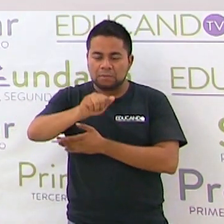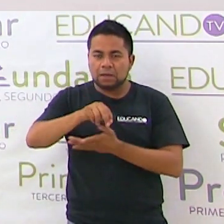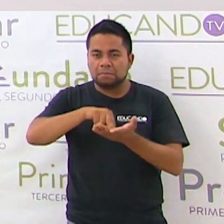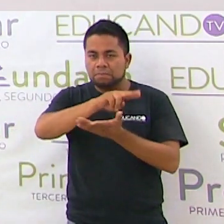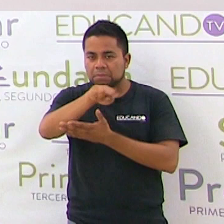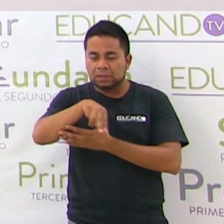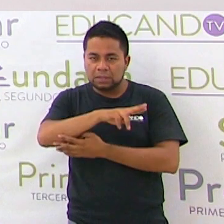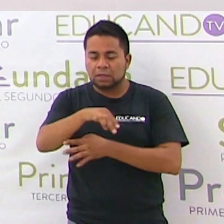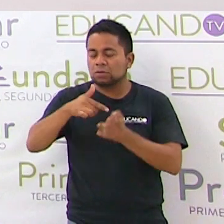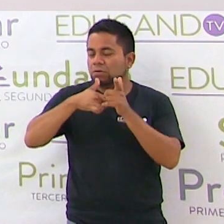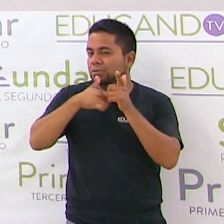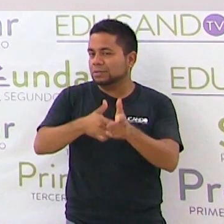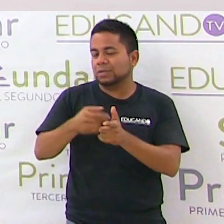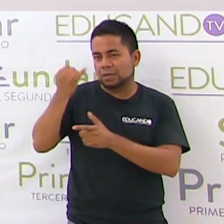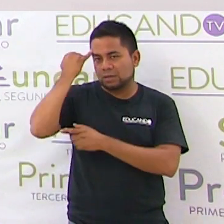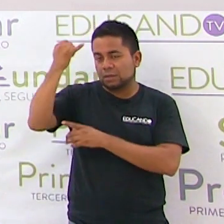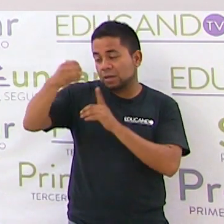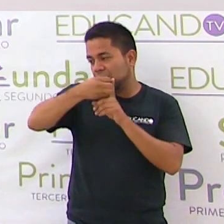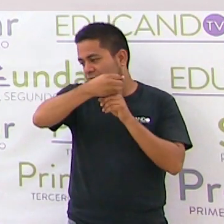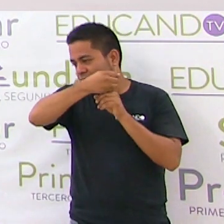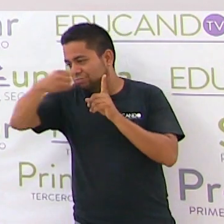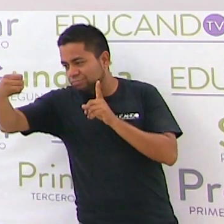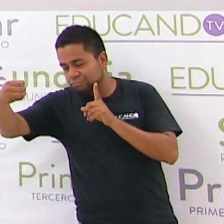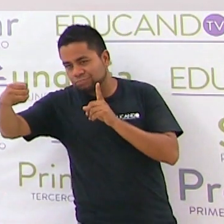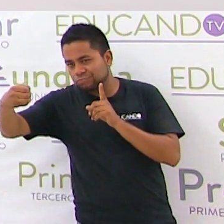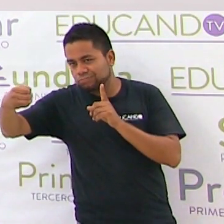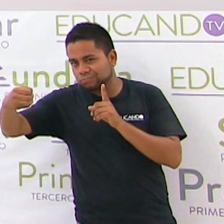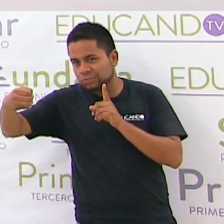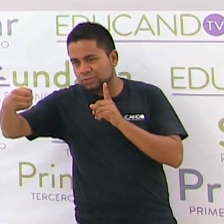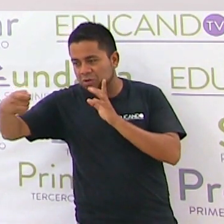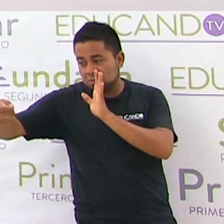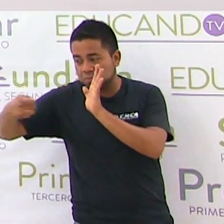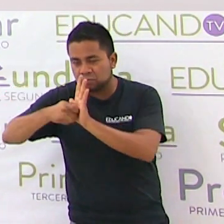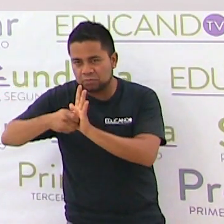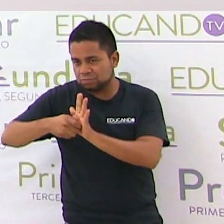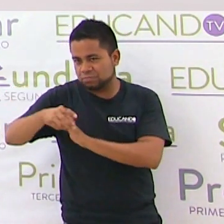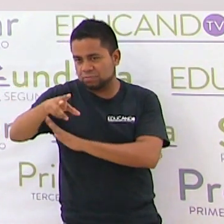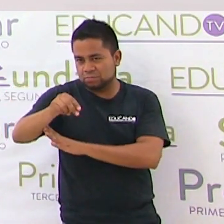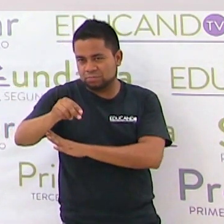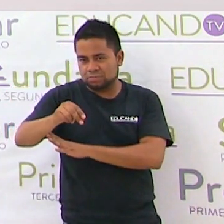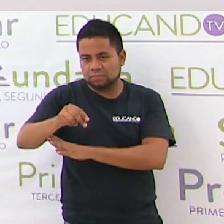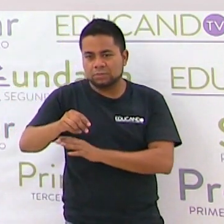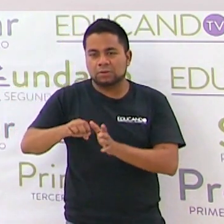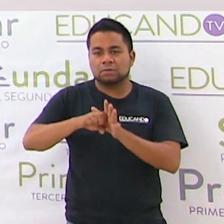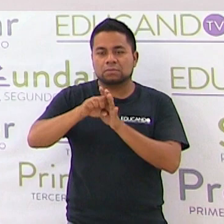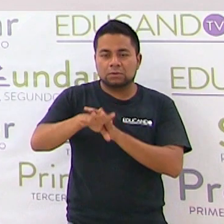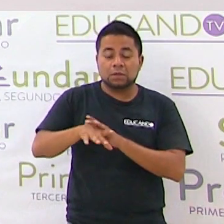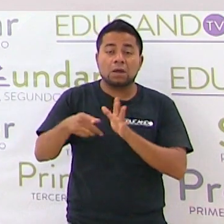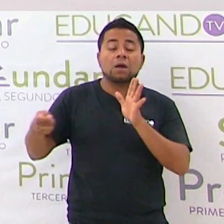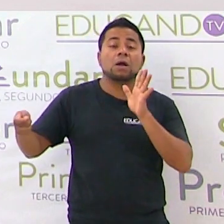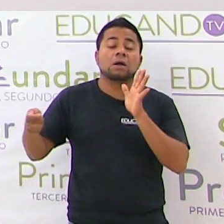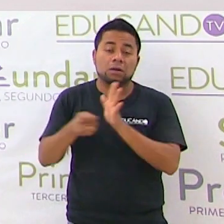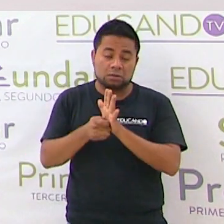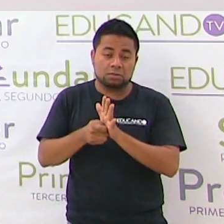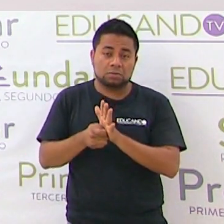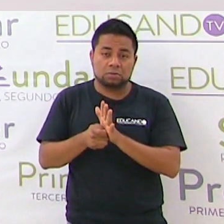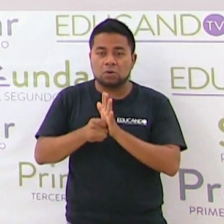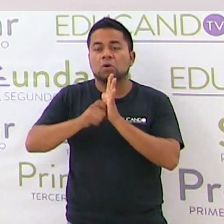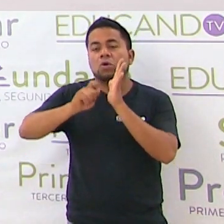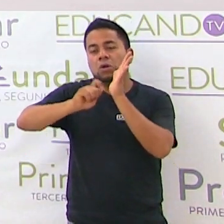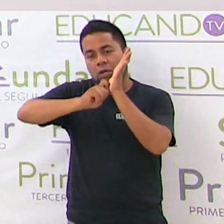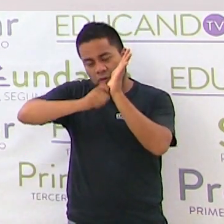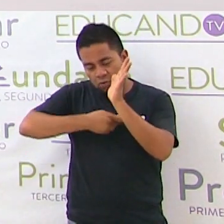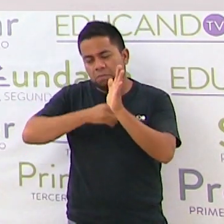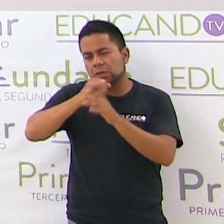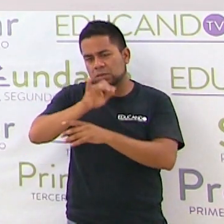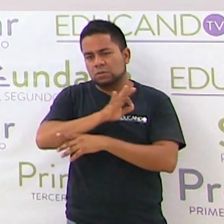pintando, sigue la misma idea, entonces no era necesario un punto. En todo caso, el punto y coma.